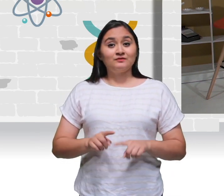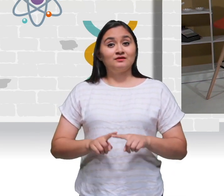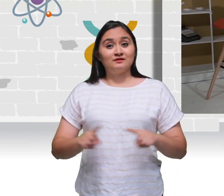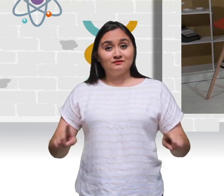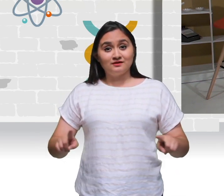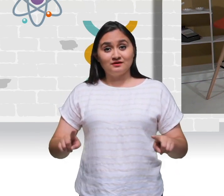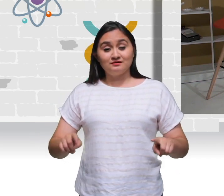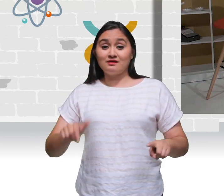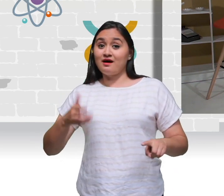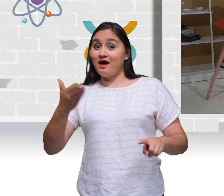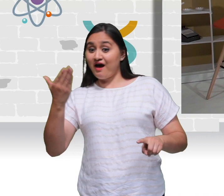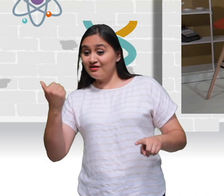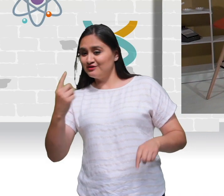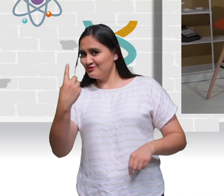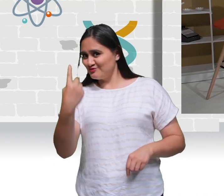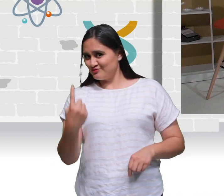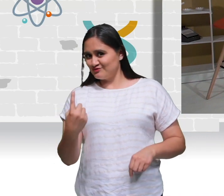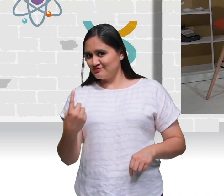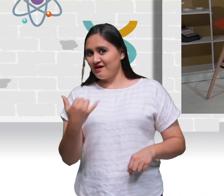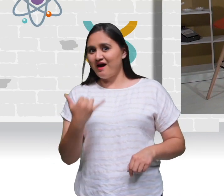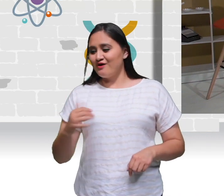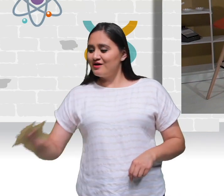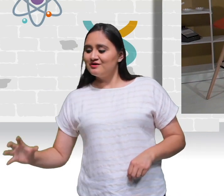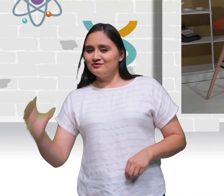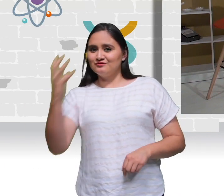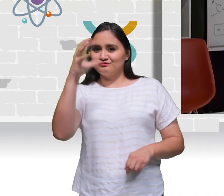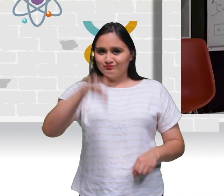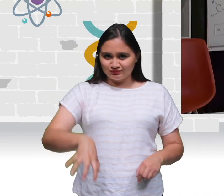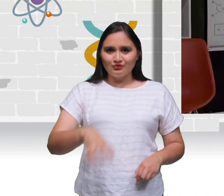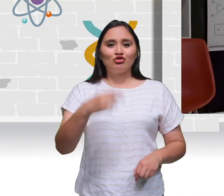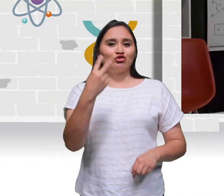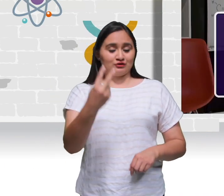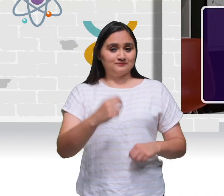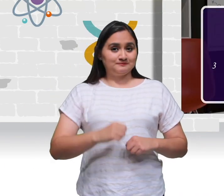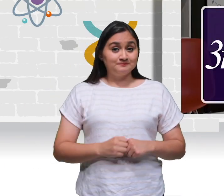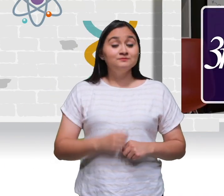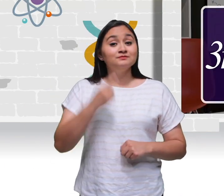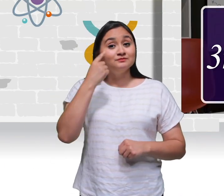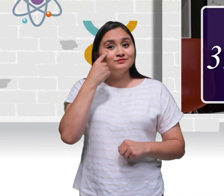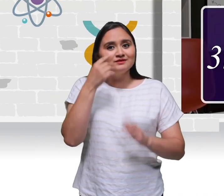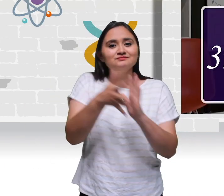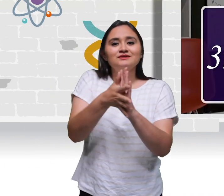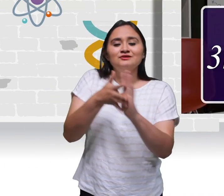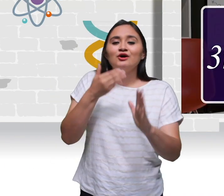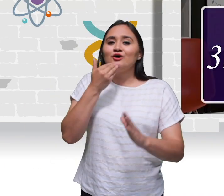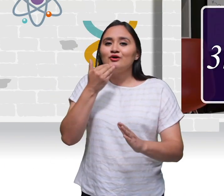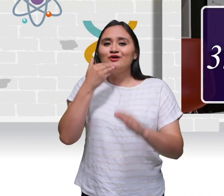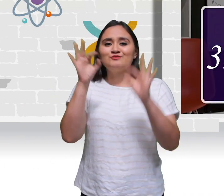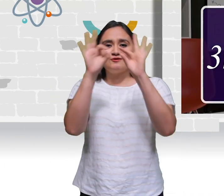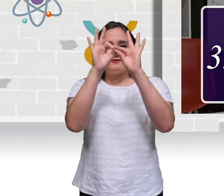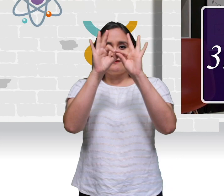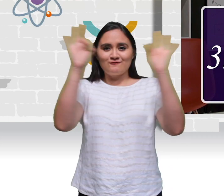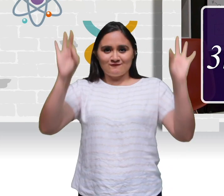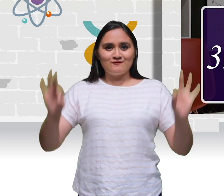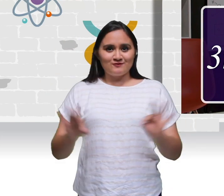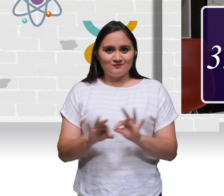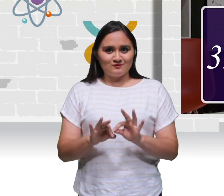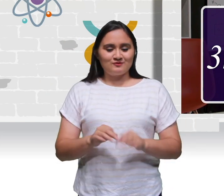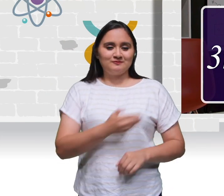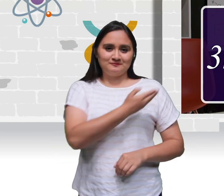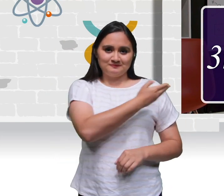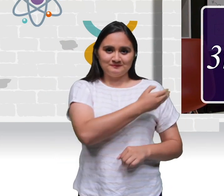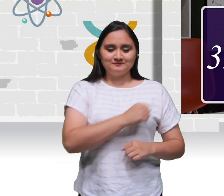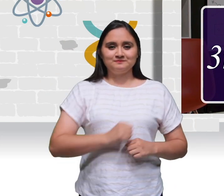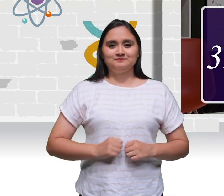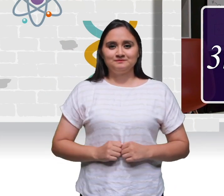Disminuye el doble con respecto al bloque estando solo. Por lo que es claro ver que la aceleración es inversamente